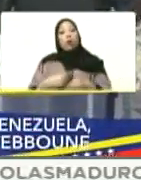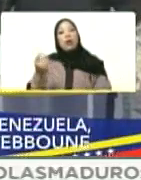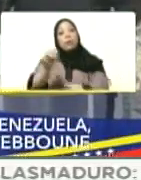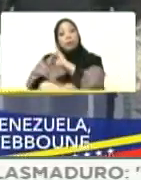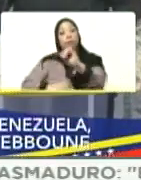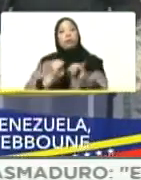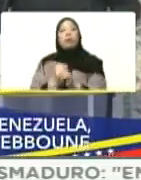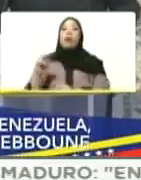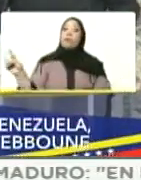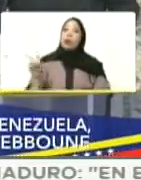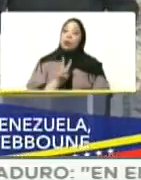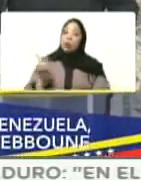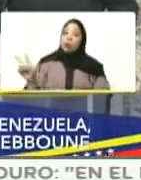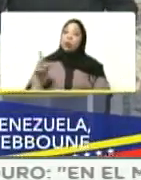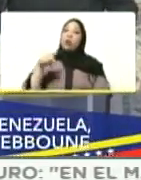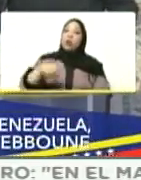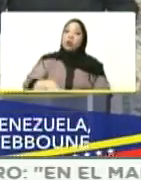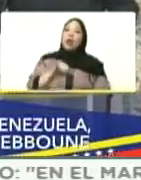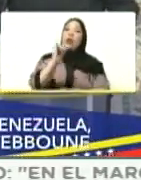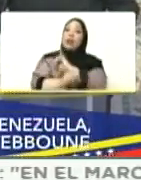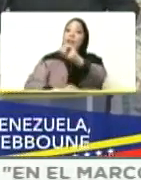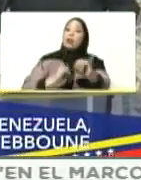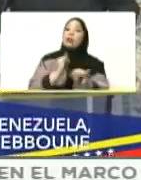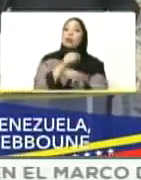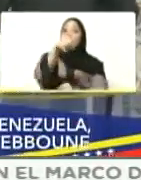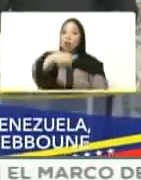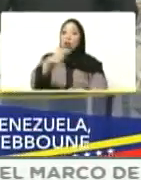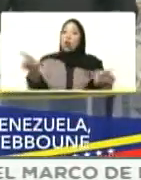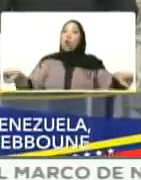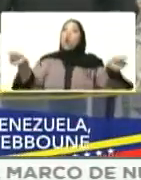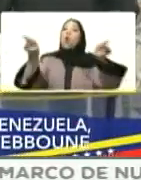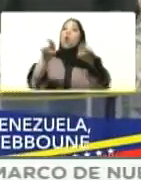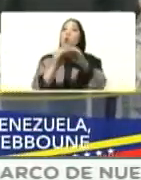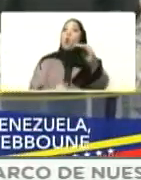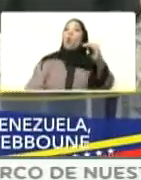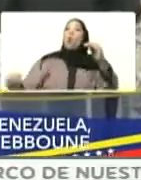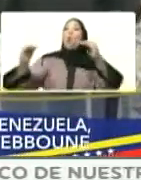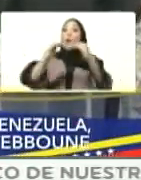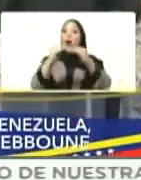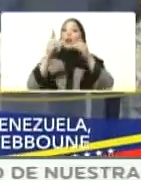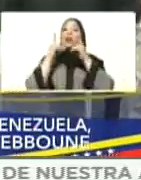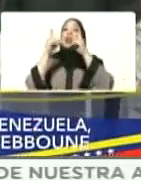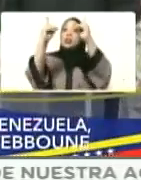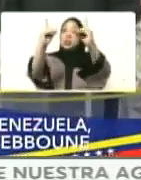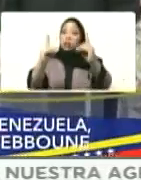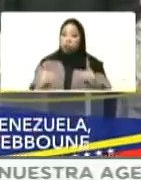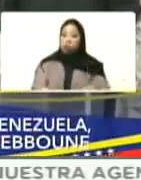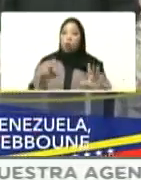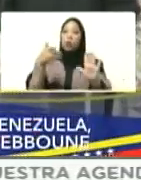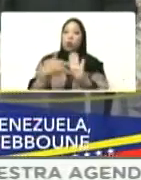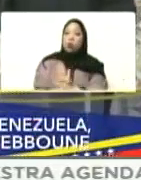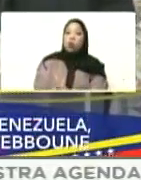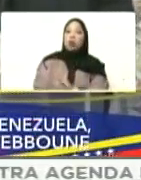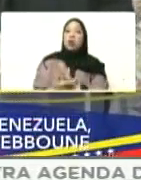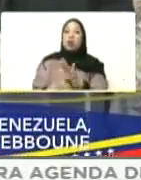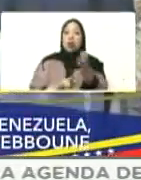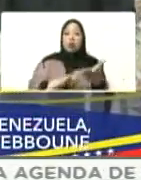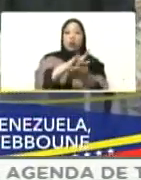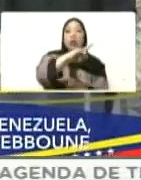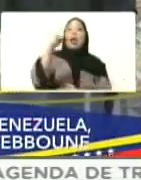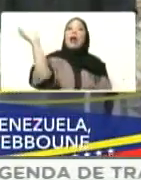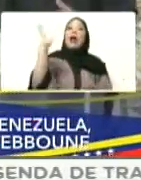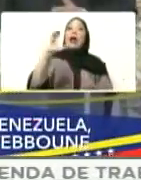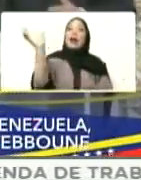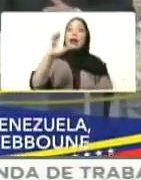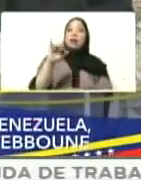de Venezuela y Argelia y en el escenario internacional. Igual hemos decidido la apertura de una línea aérea entre Argel y Caracas